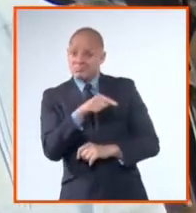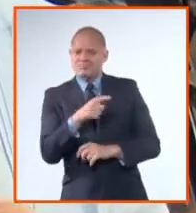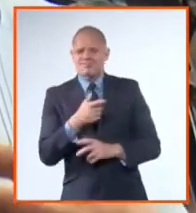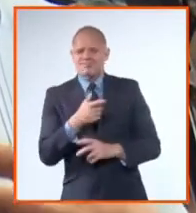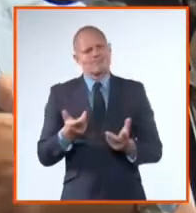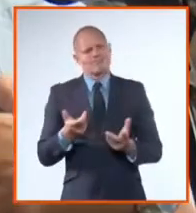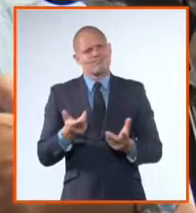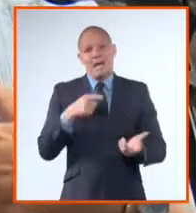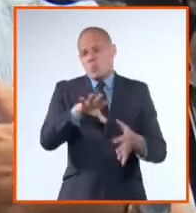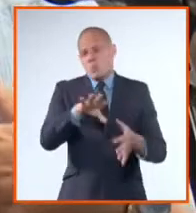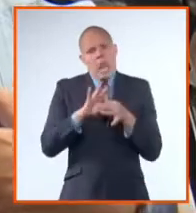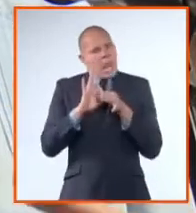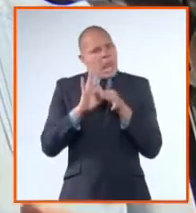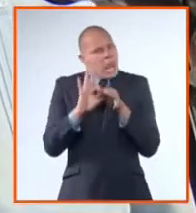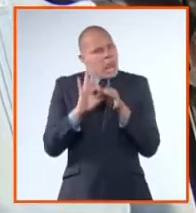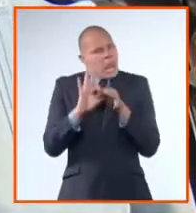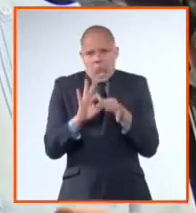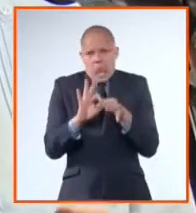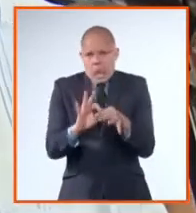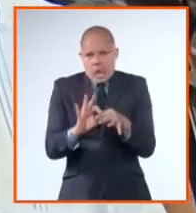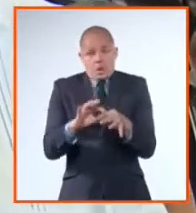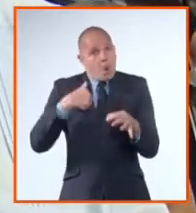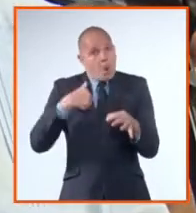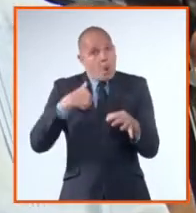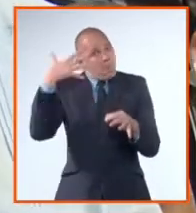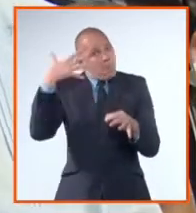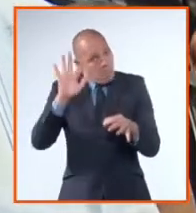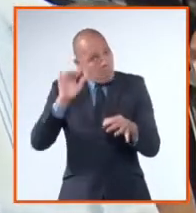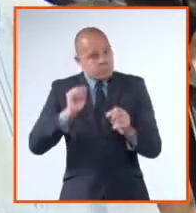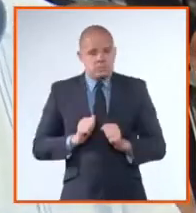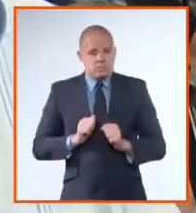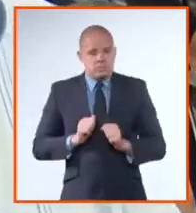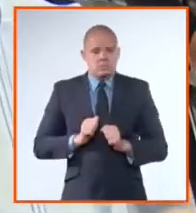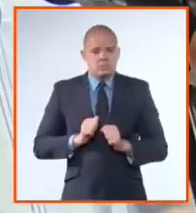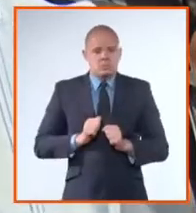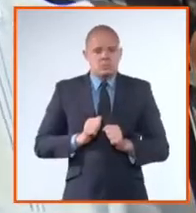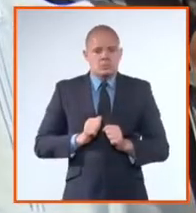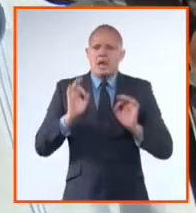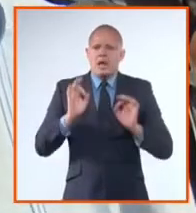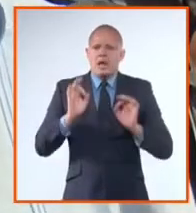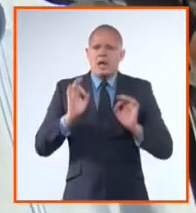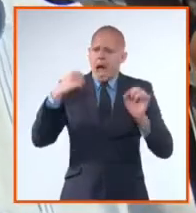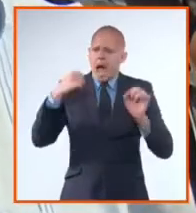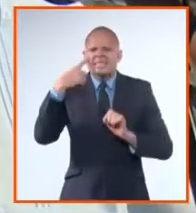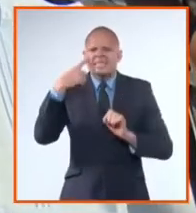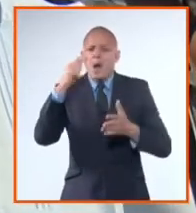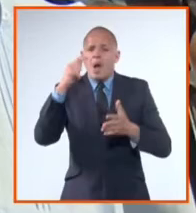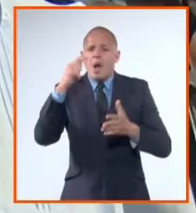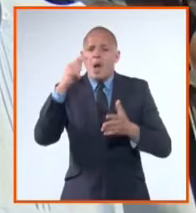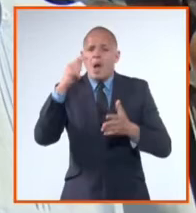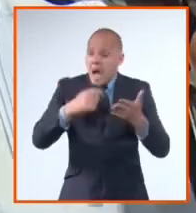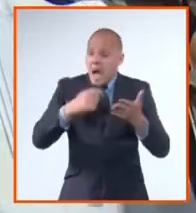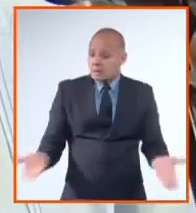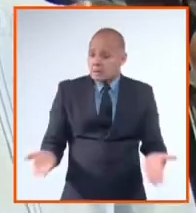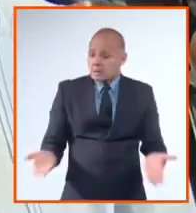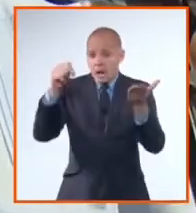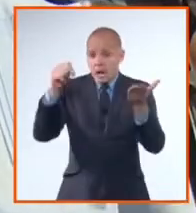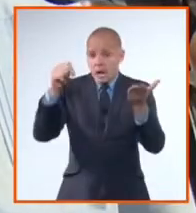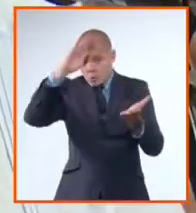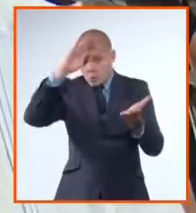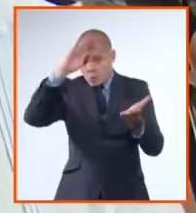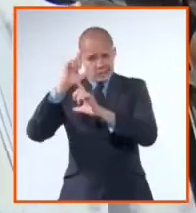poner un aspecto, a mi modo de ver, en el centro de la estrategia de desarrollo de la